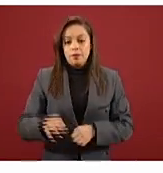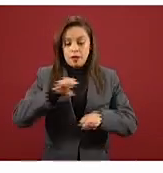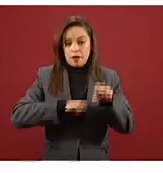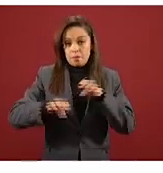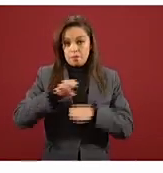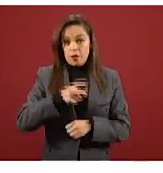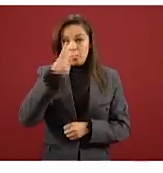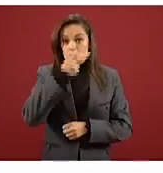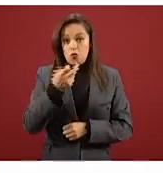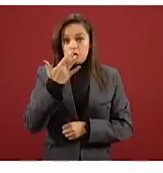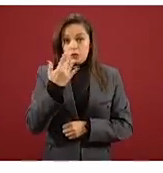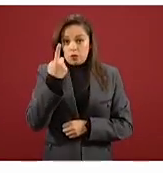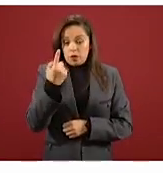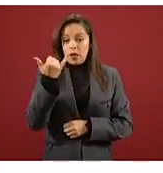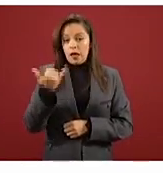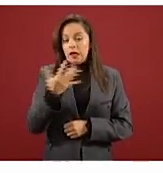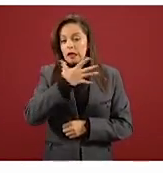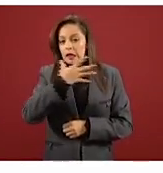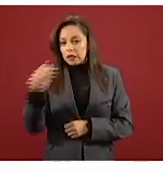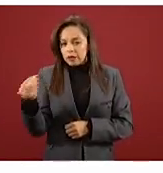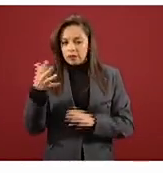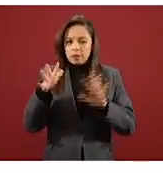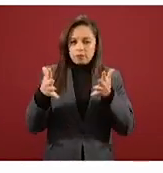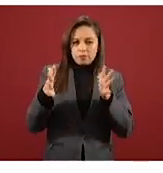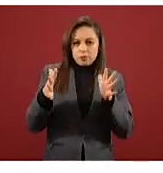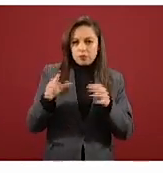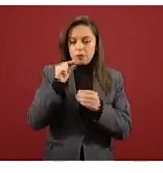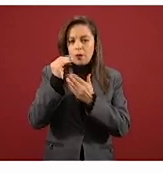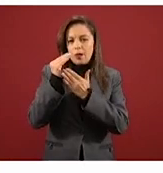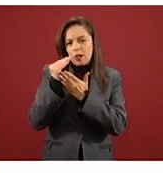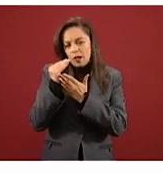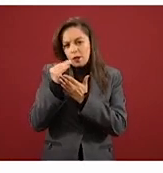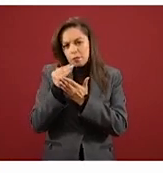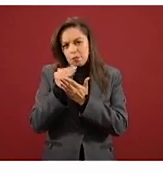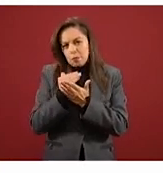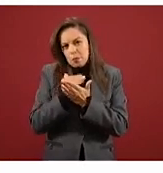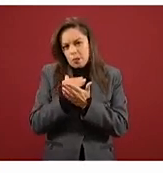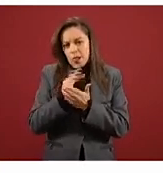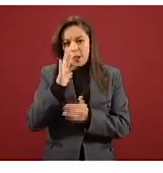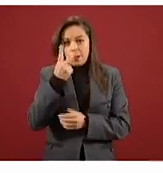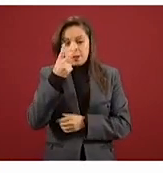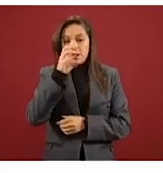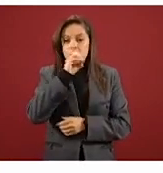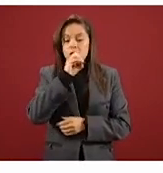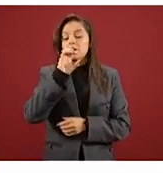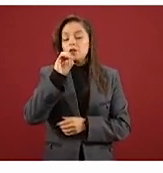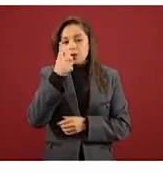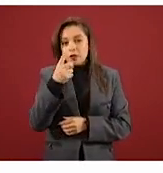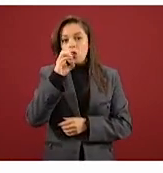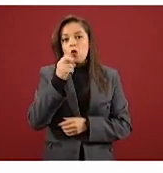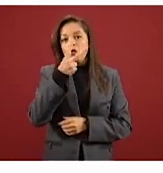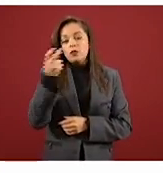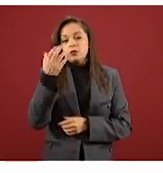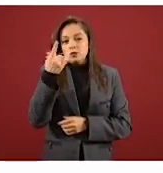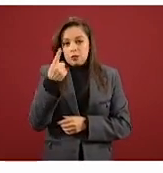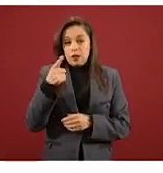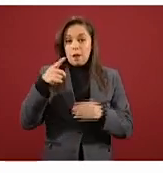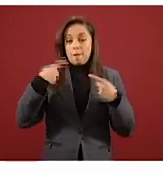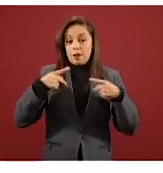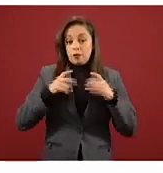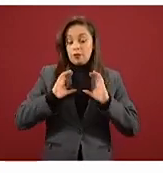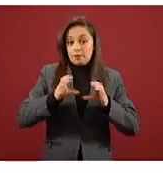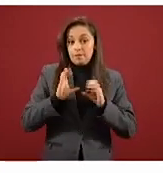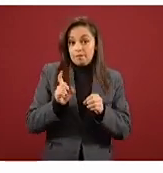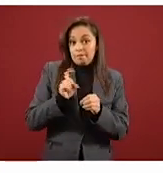251 y 500 va disminuyendo, efectivamente entre 51 y 250 empleados tiene un número